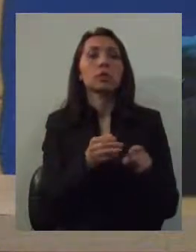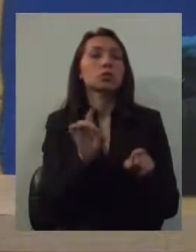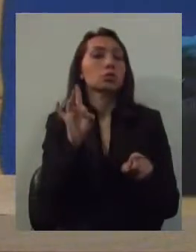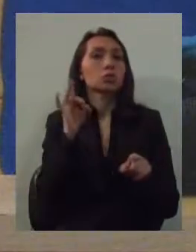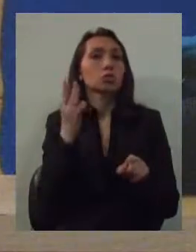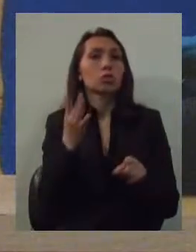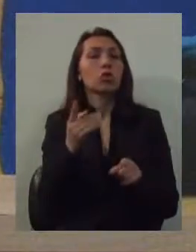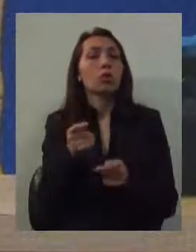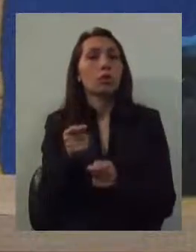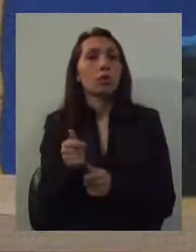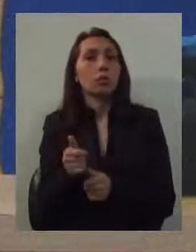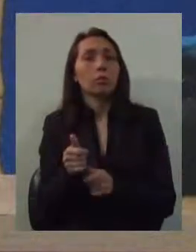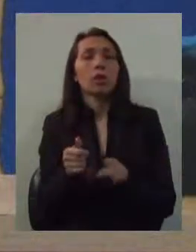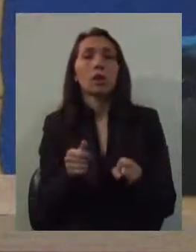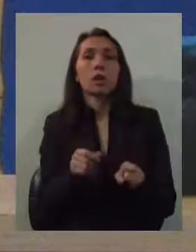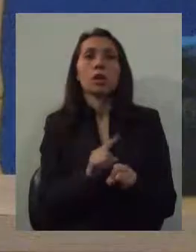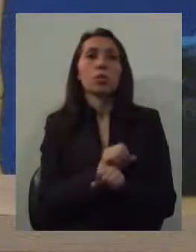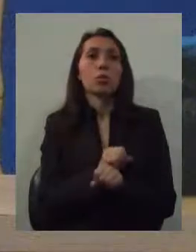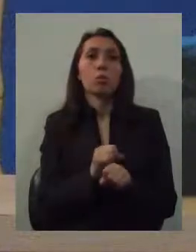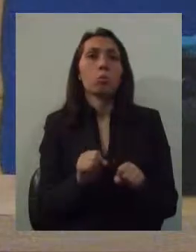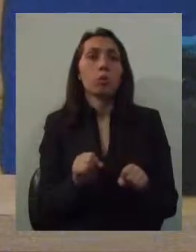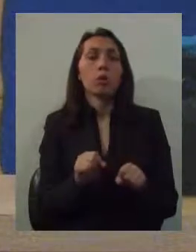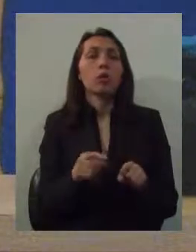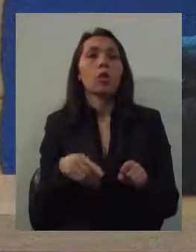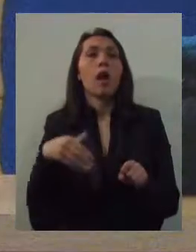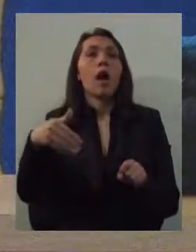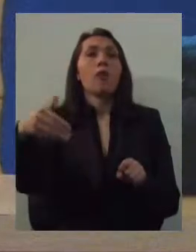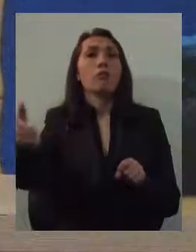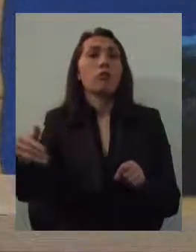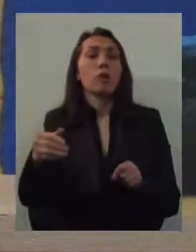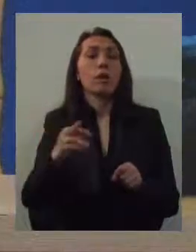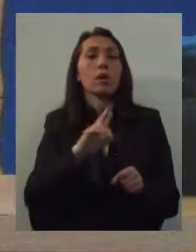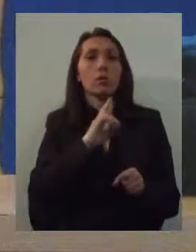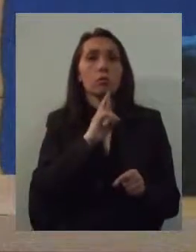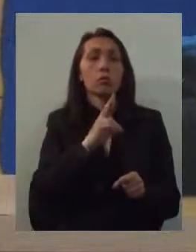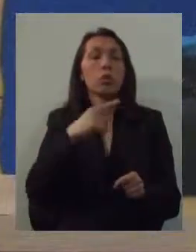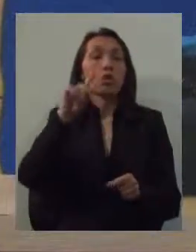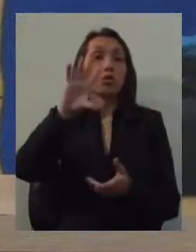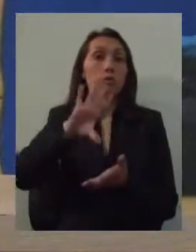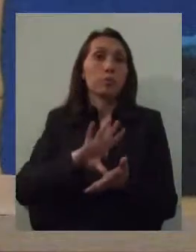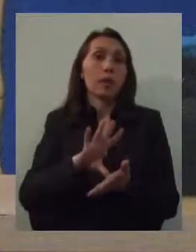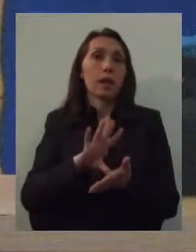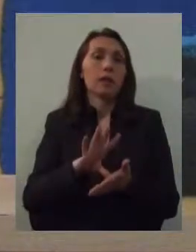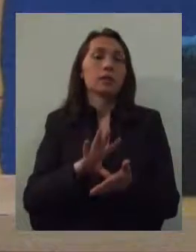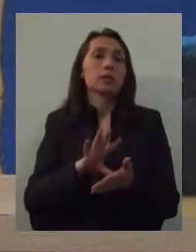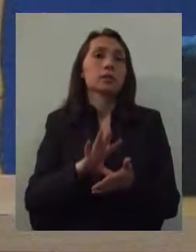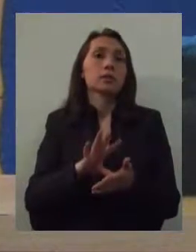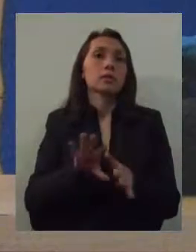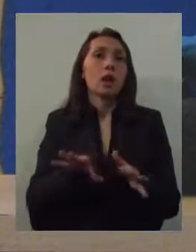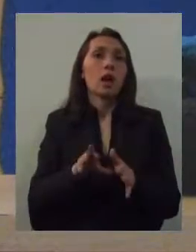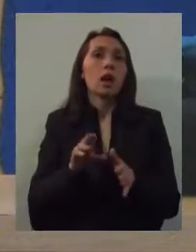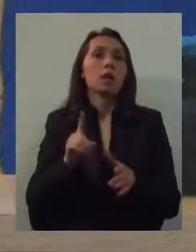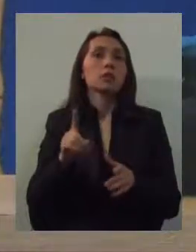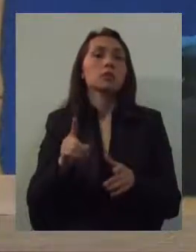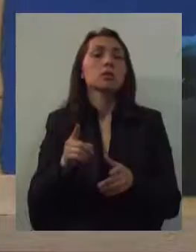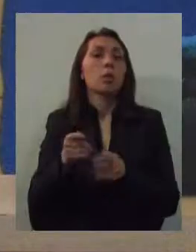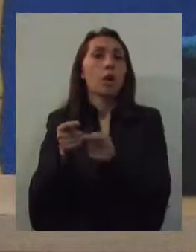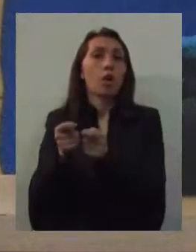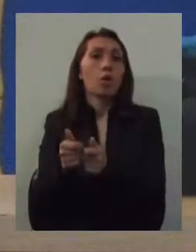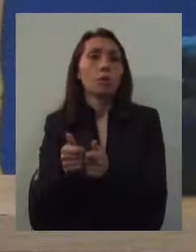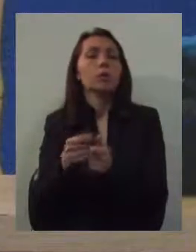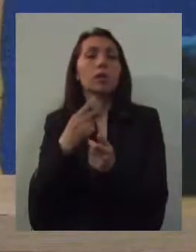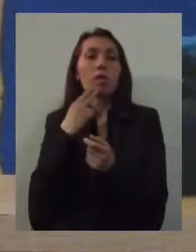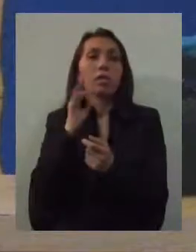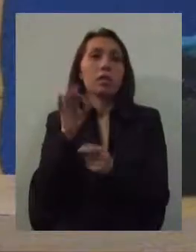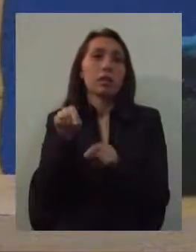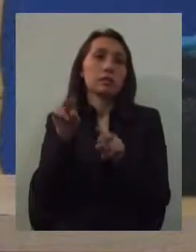exclusivamente competentes y no se va a poder extraterritorializar una sentencia extranjera que se haya arrogado la competencia